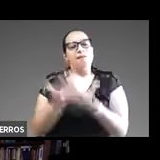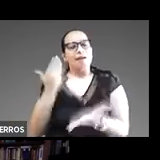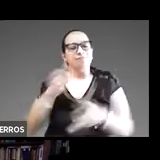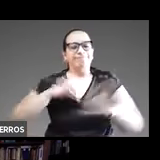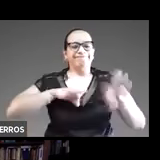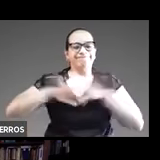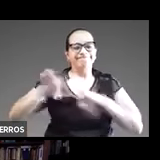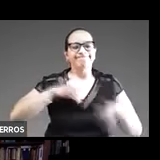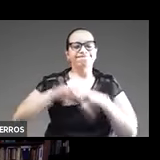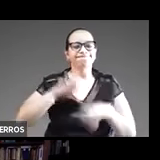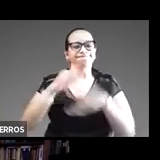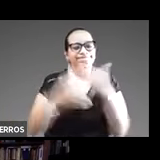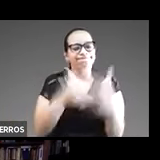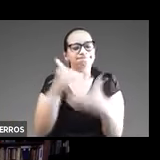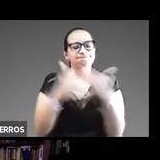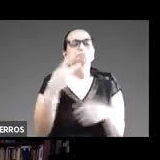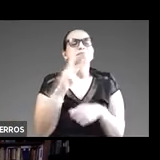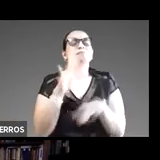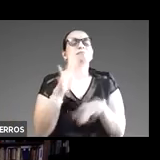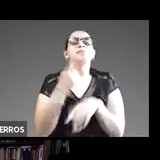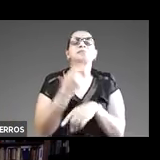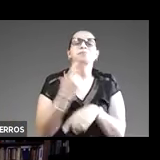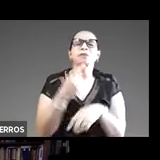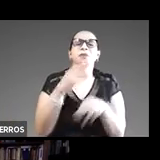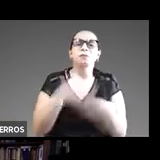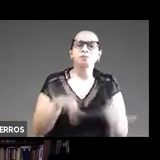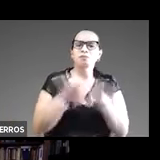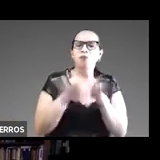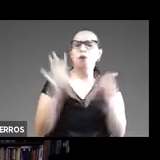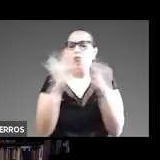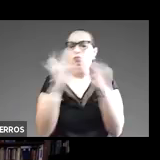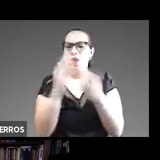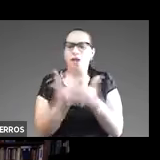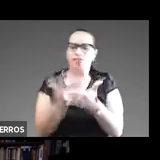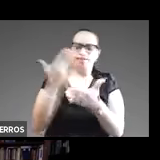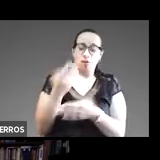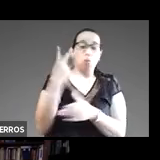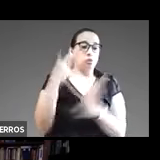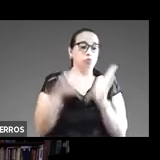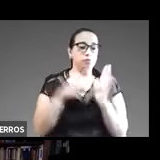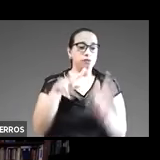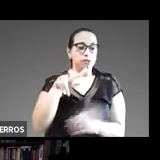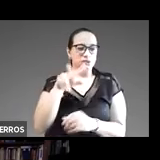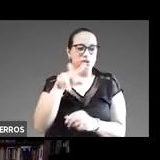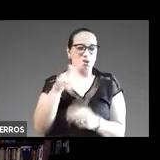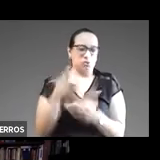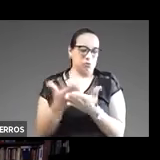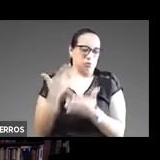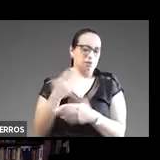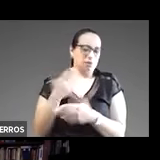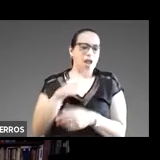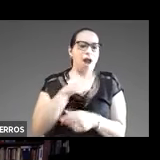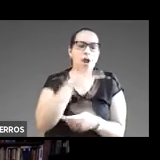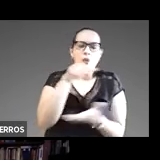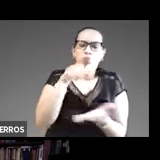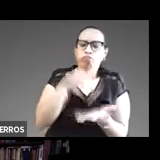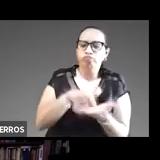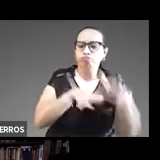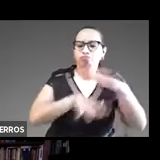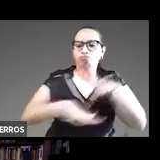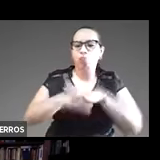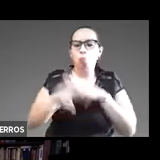es importante hablar hacia atrás? Porque en el 2018, que no hace mucho, había barrios, colonias y pueblos